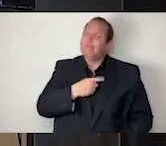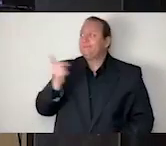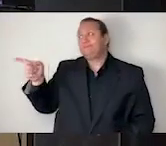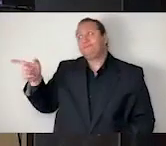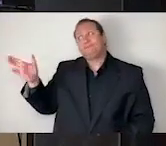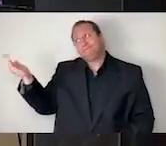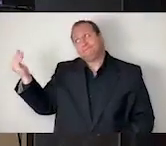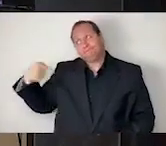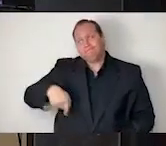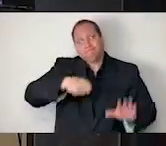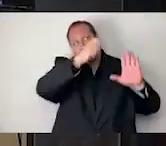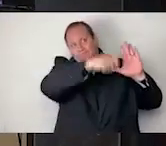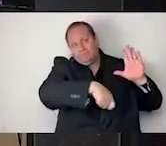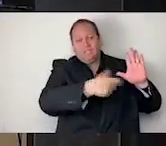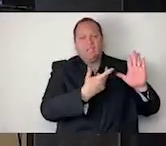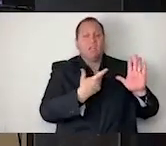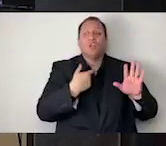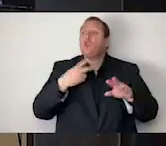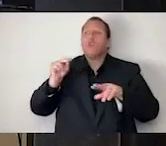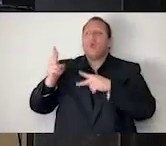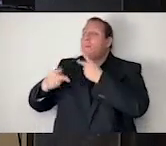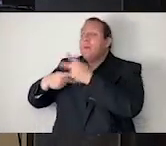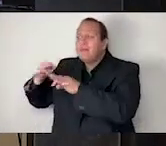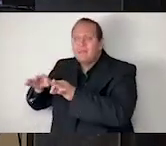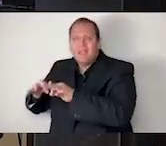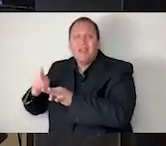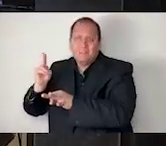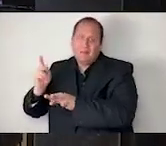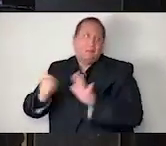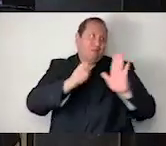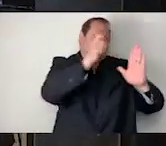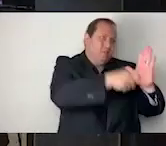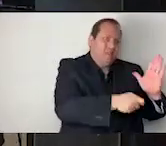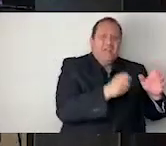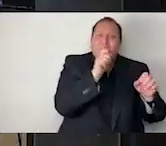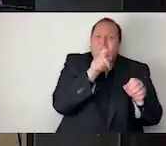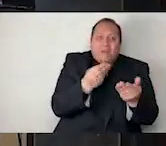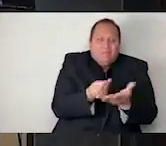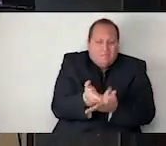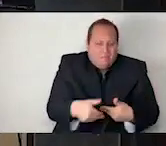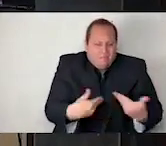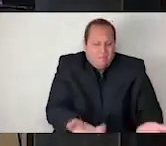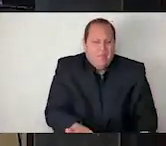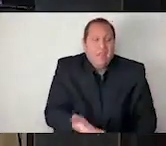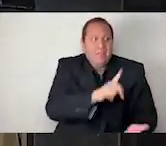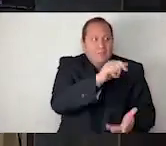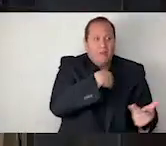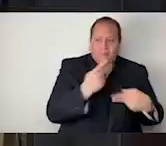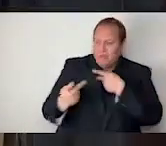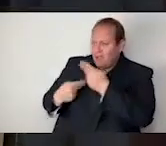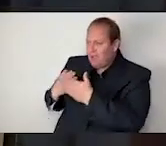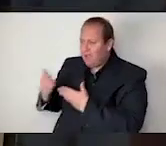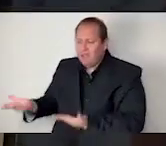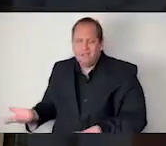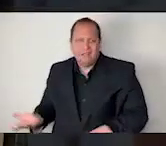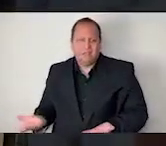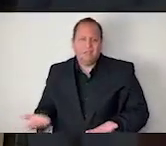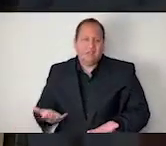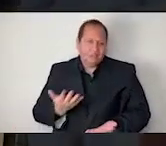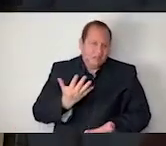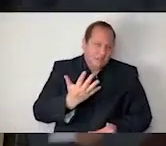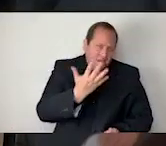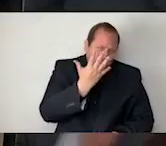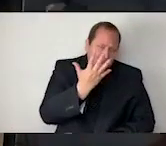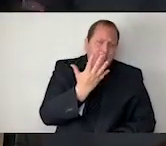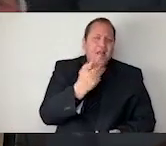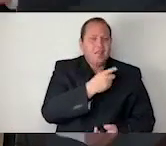vayan a trabajar con lo están obligando a que vayan a checar y los regresan a su casa eso es muy delicado porque tiene que cuidar muy bien eso claro que